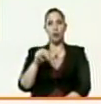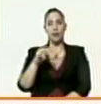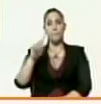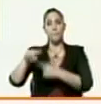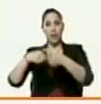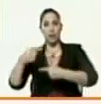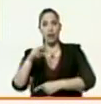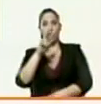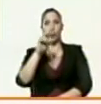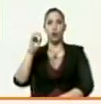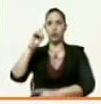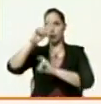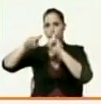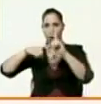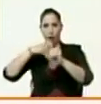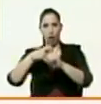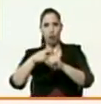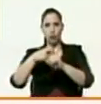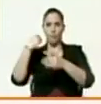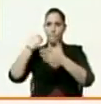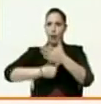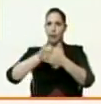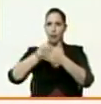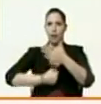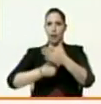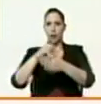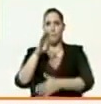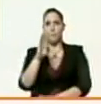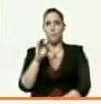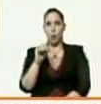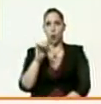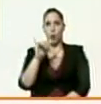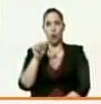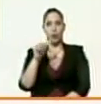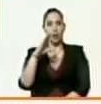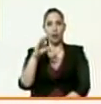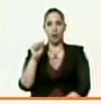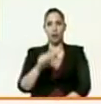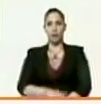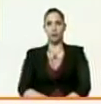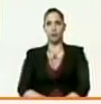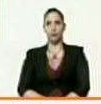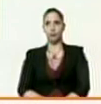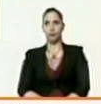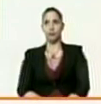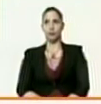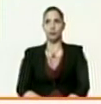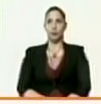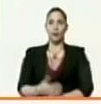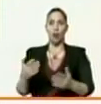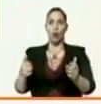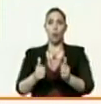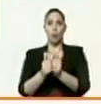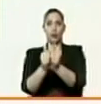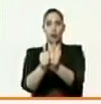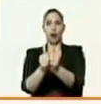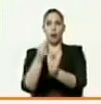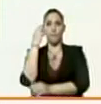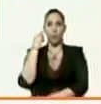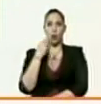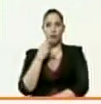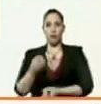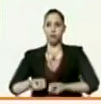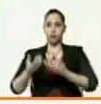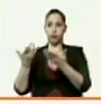200 años de la gesta bolivariana y del ejército de llaneros que acompañaron a Bolívar para darle la